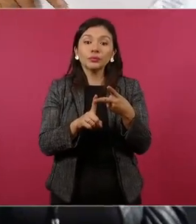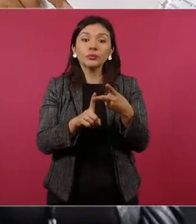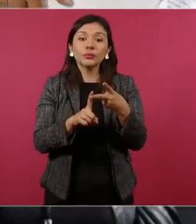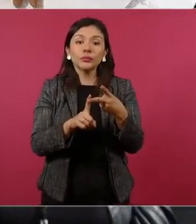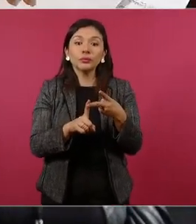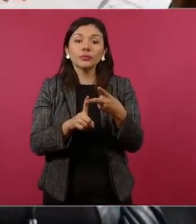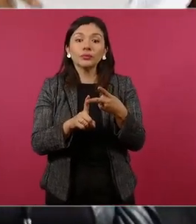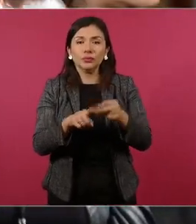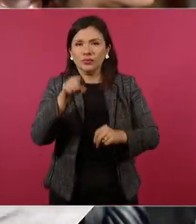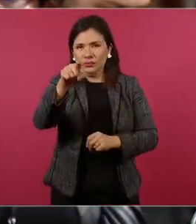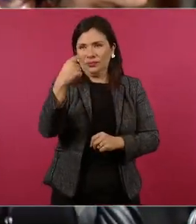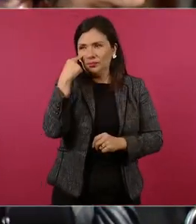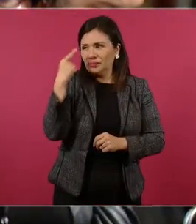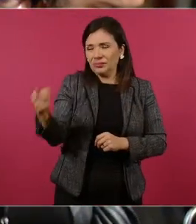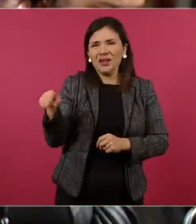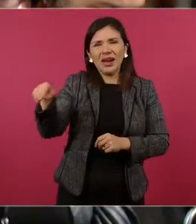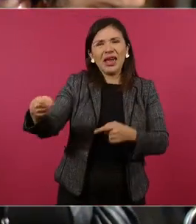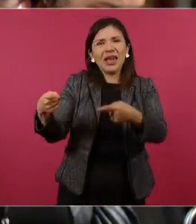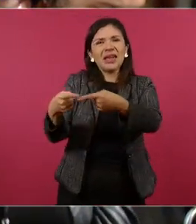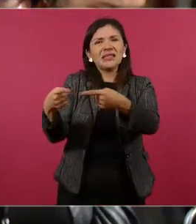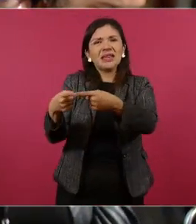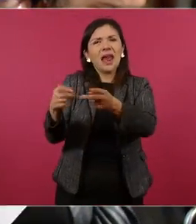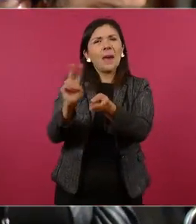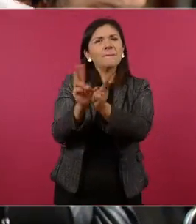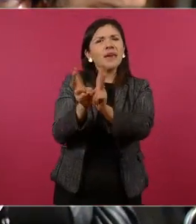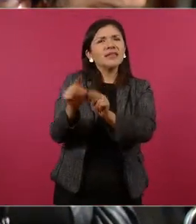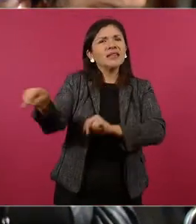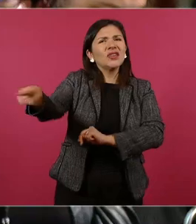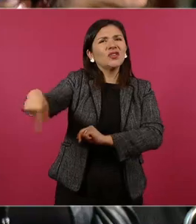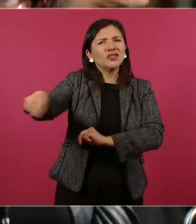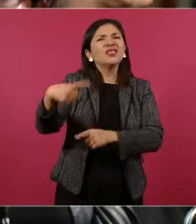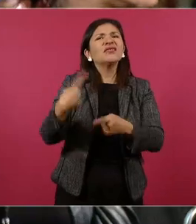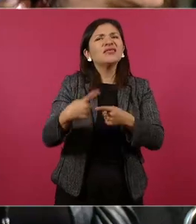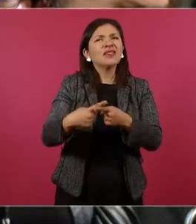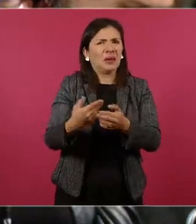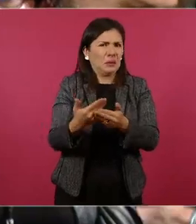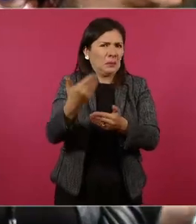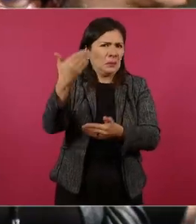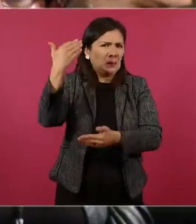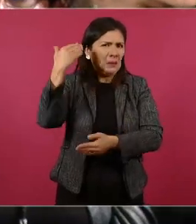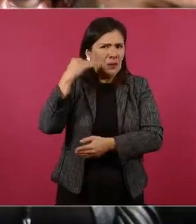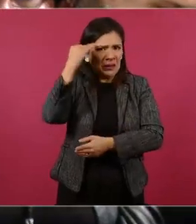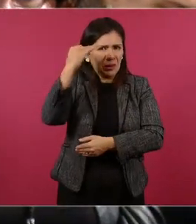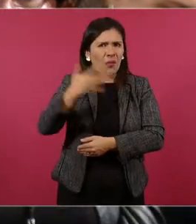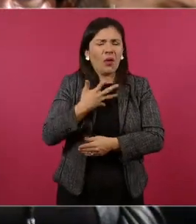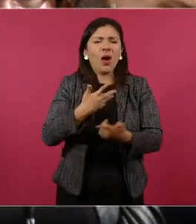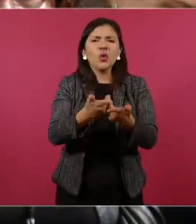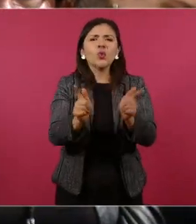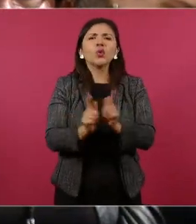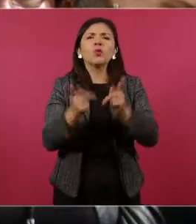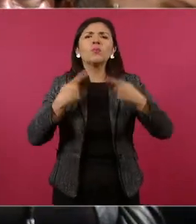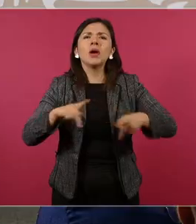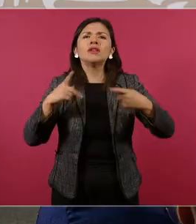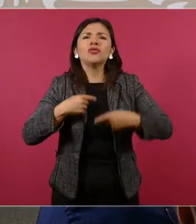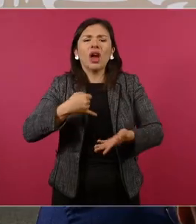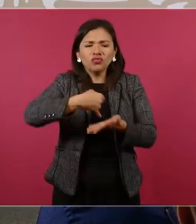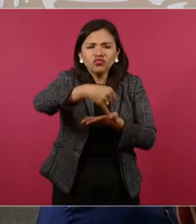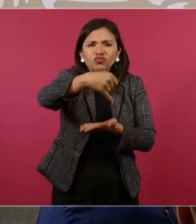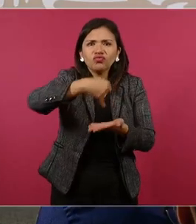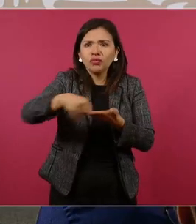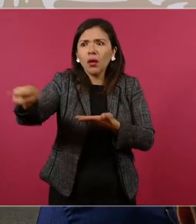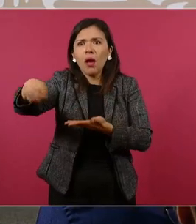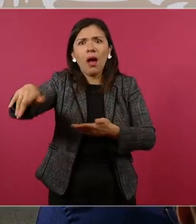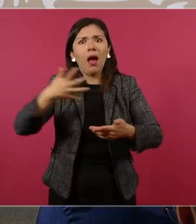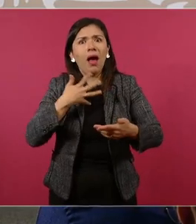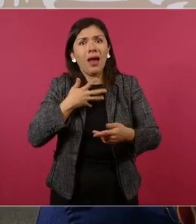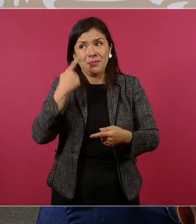usted tiene de vecinos aquí en la esquina si sabe que tiene aquí de vecinos desde hace varios meses a un grupo de campesinos que tiene un plantón ahí